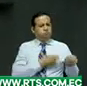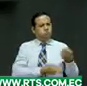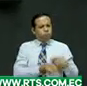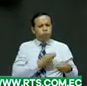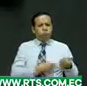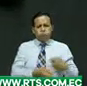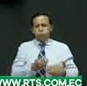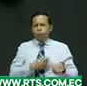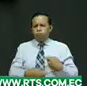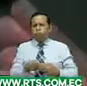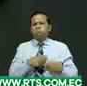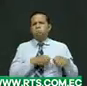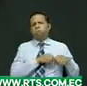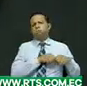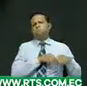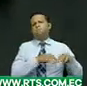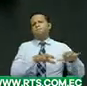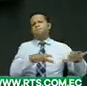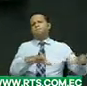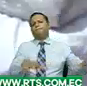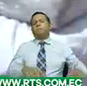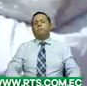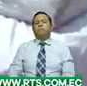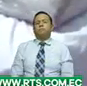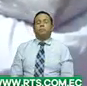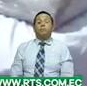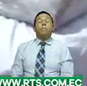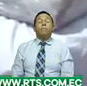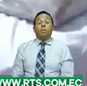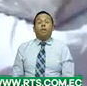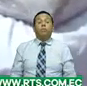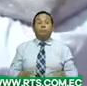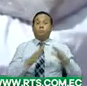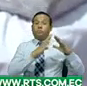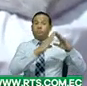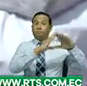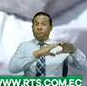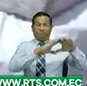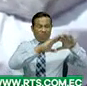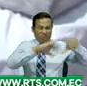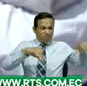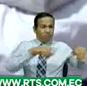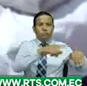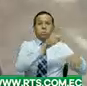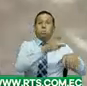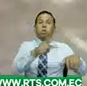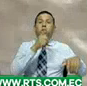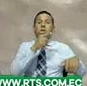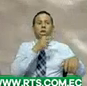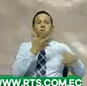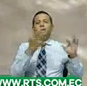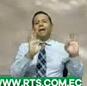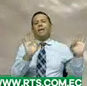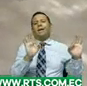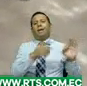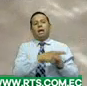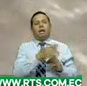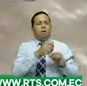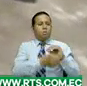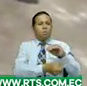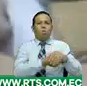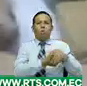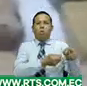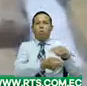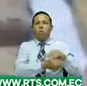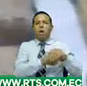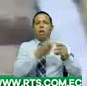cocaína en el sur del departamento. Al momento del allanamiento no había personas en el lugar. El alcaloide se encontraba en una bodega, al parecer se acopiaba en